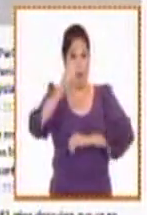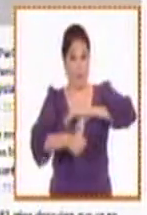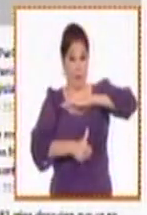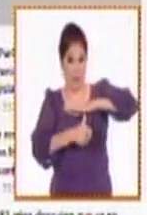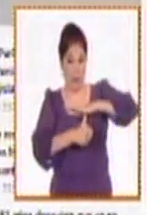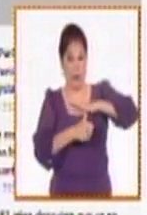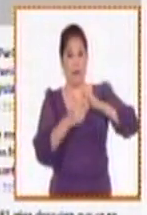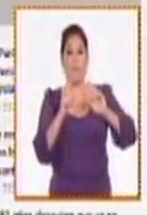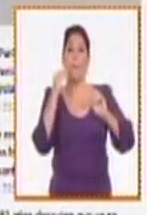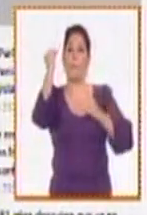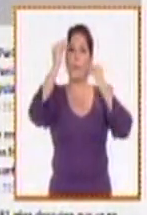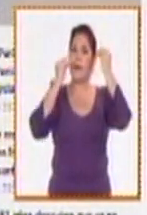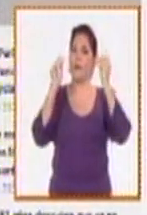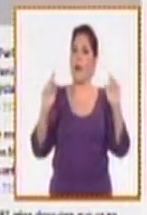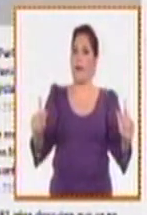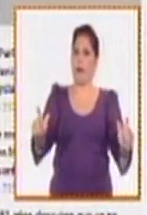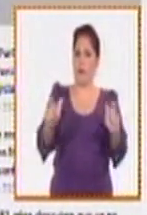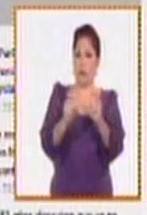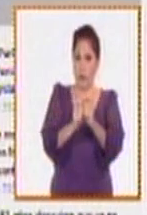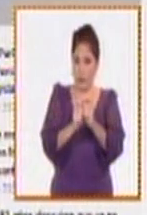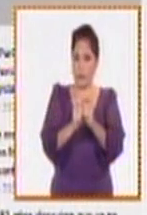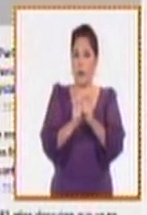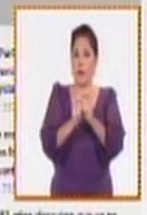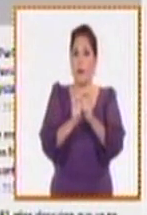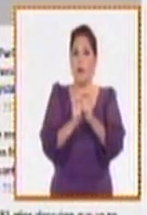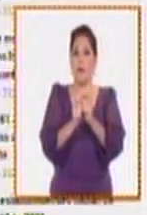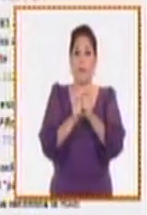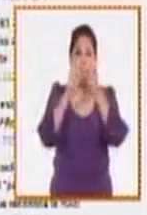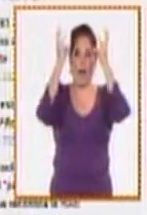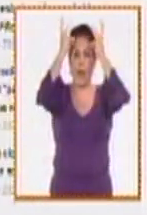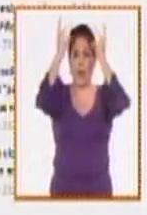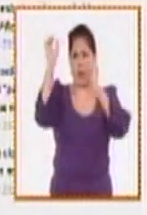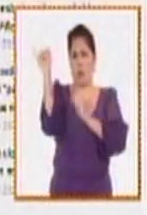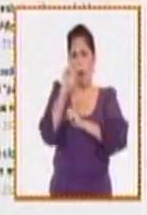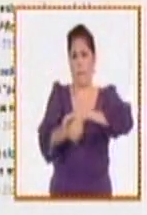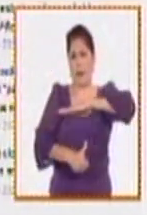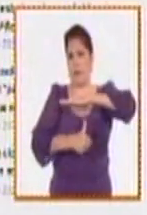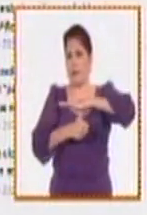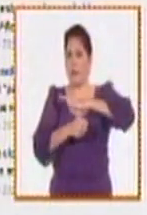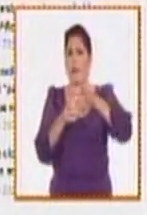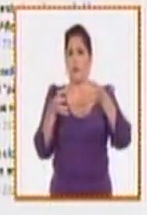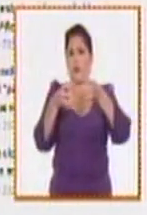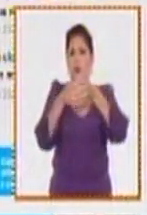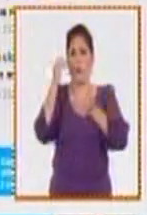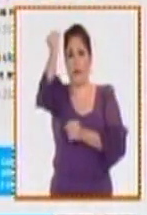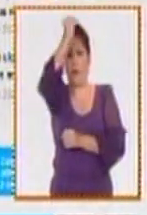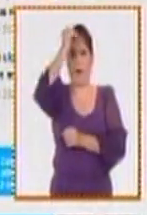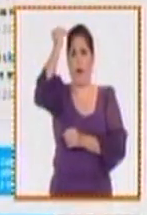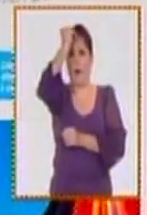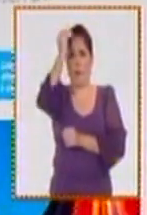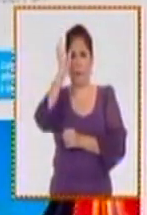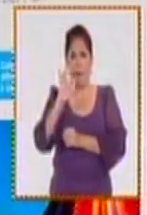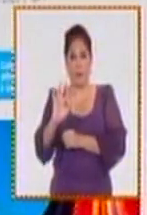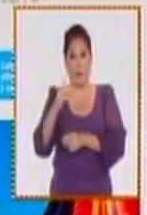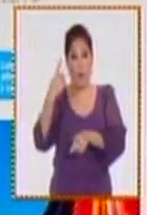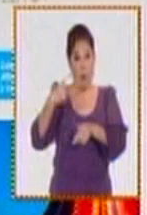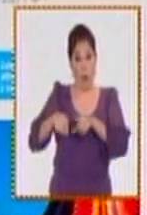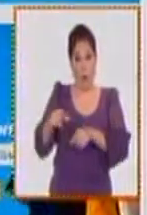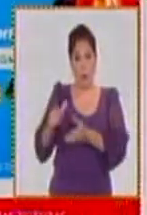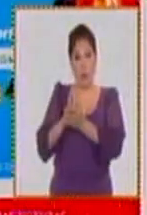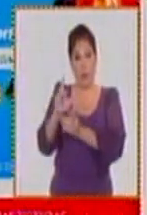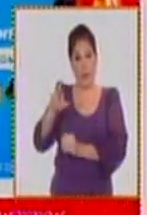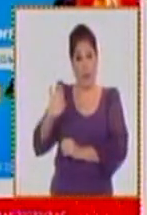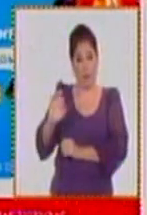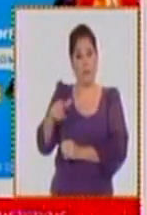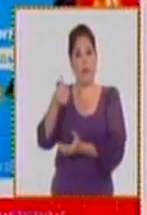previsto reunirse con Su Alteza el jeque Mohammed bin Zayed Al Nahyan, presidente de los Emiratos Árabes Unidos y emir de Abu Dhabi,